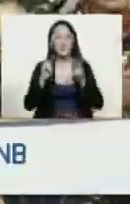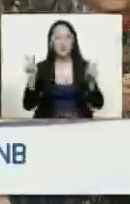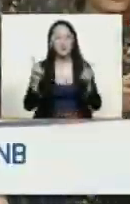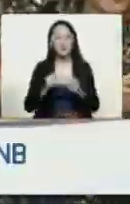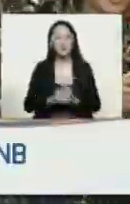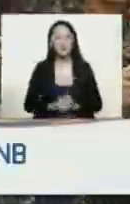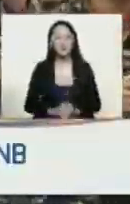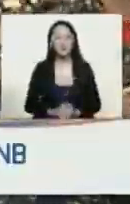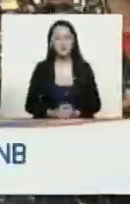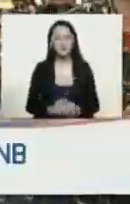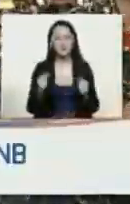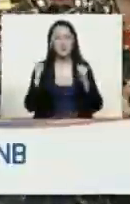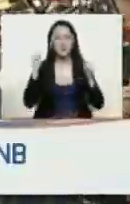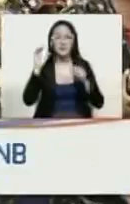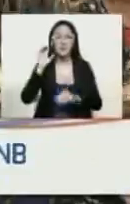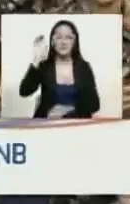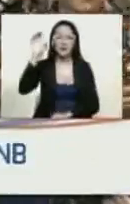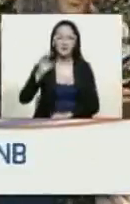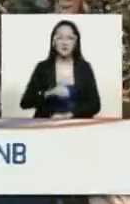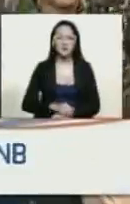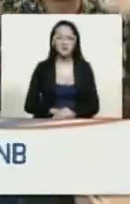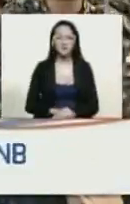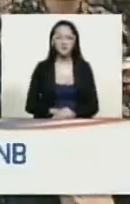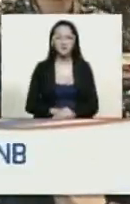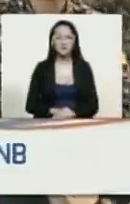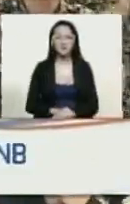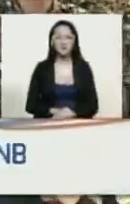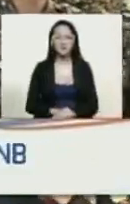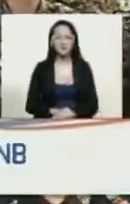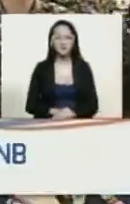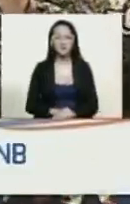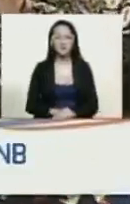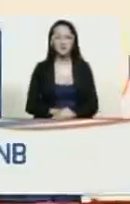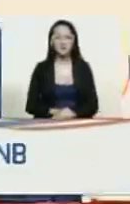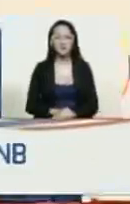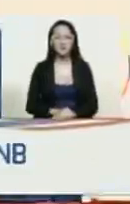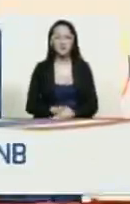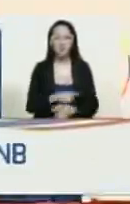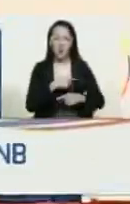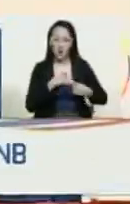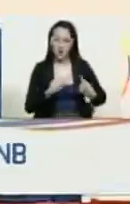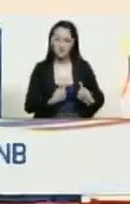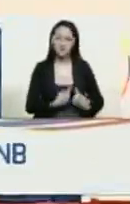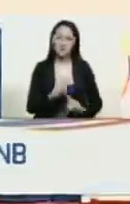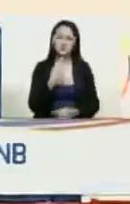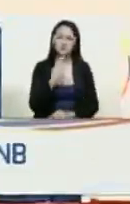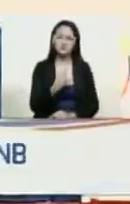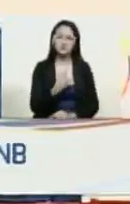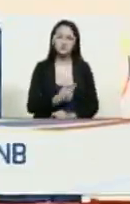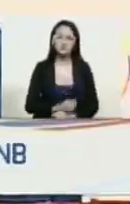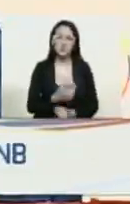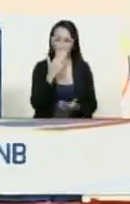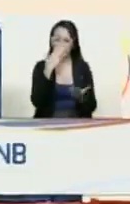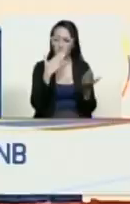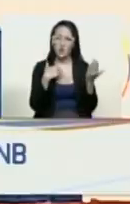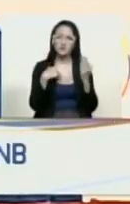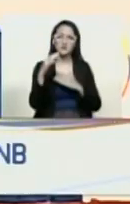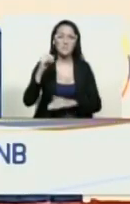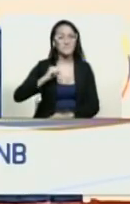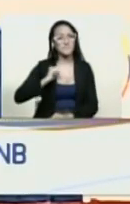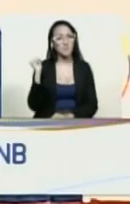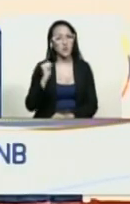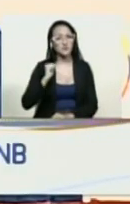paz! ¡Que viva la patria! Y digamos con el corazón, por siempre,